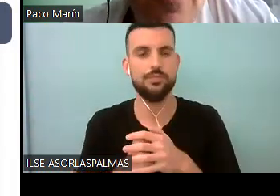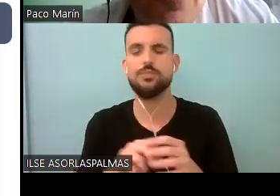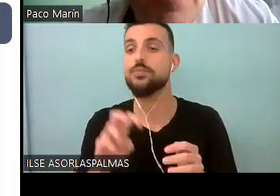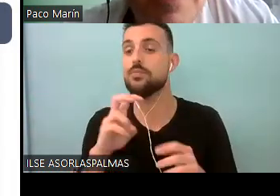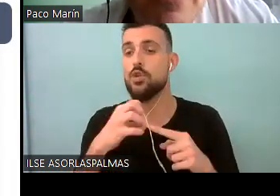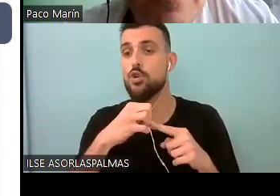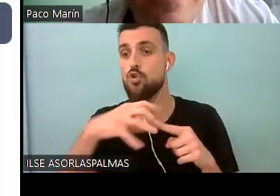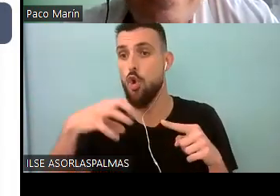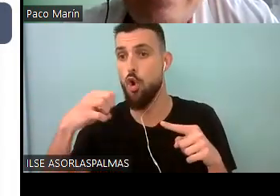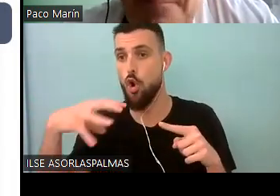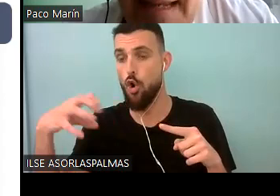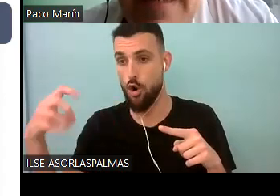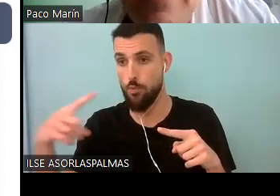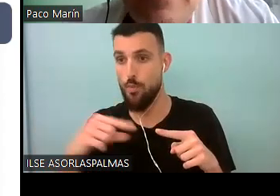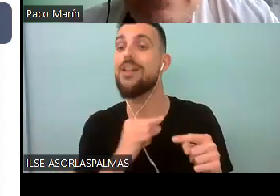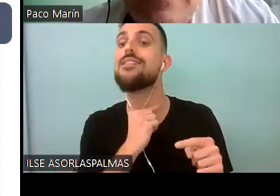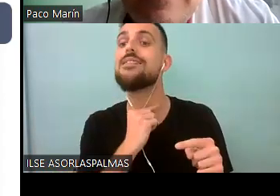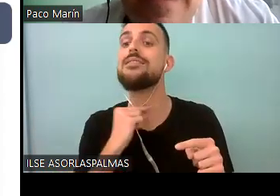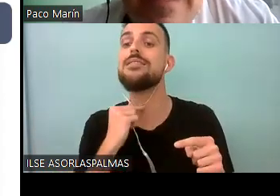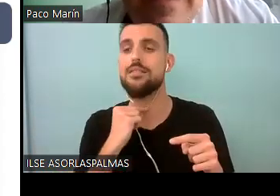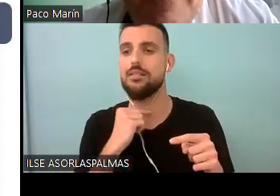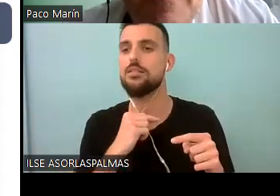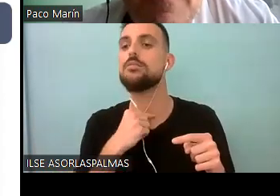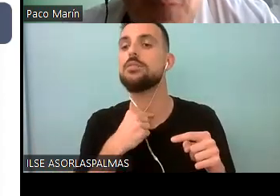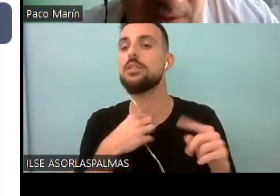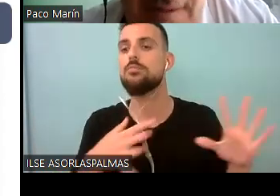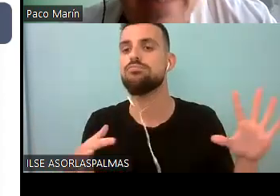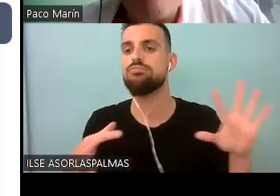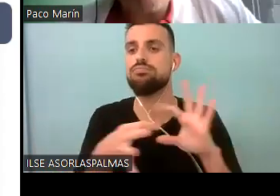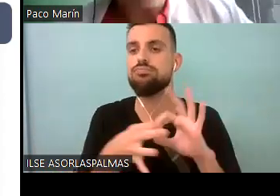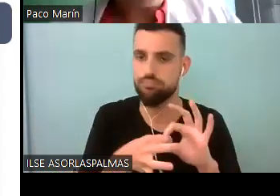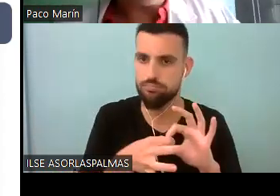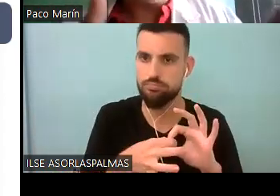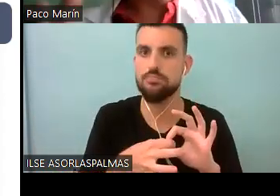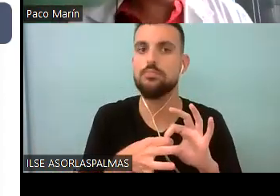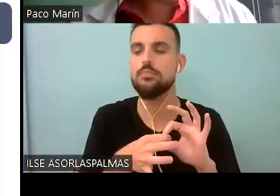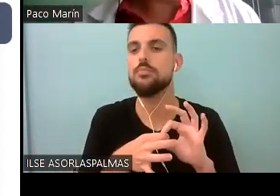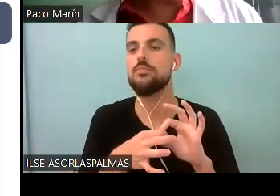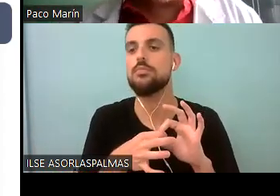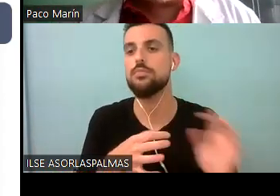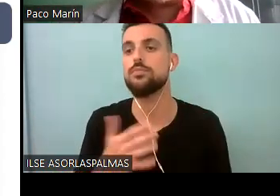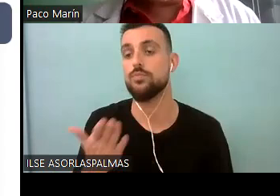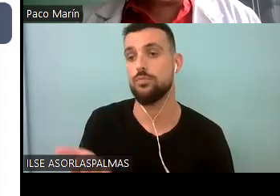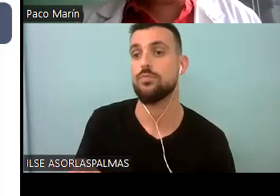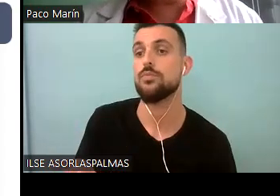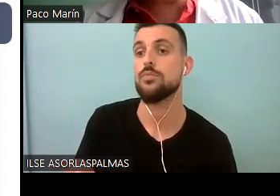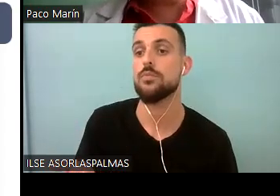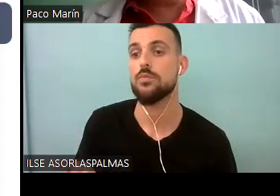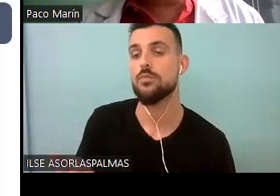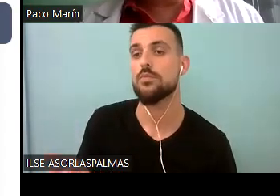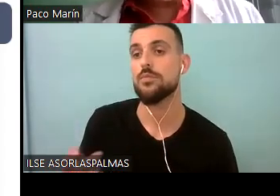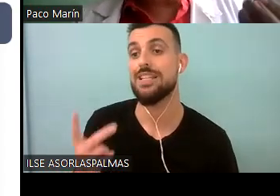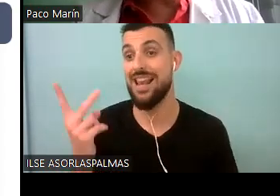la hormona paratiroidea, que también está muy implicada, que sería, en ese sentido, son las